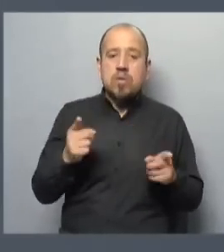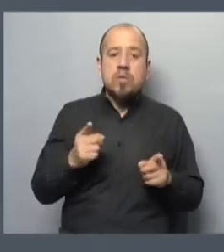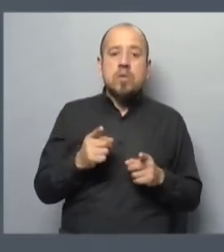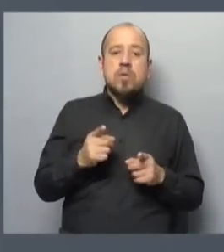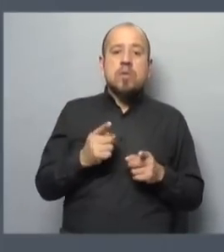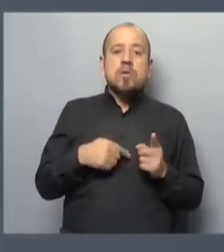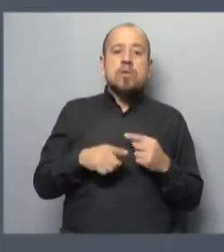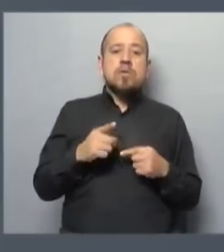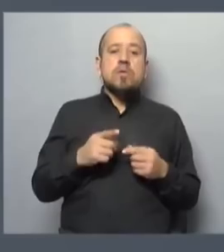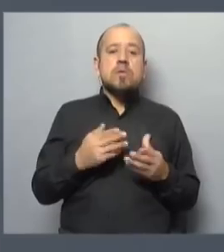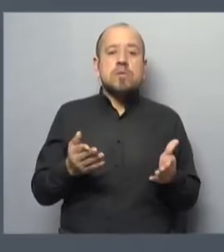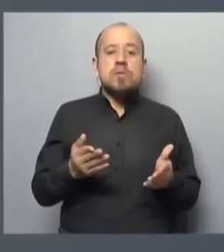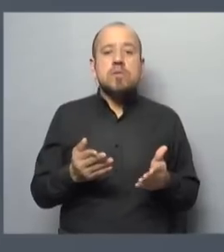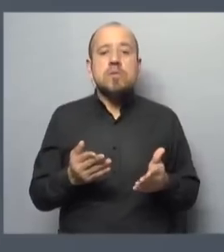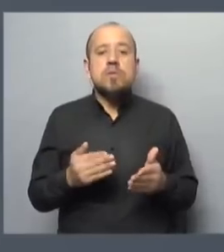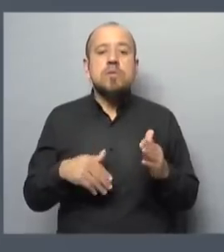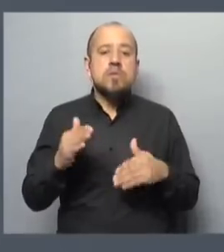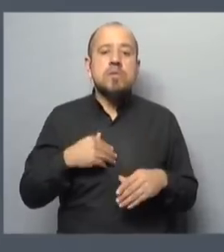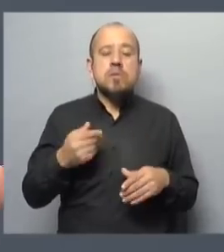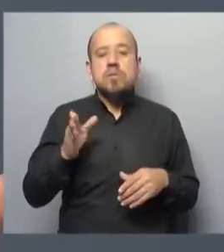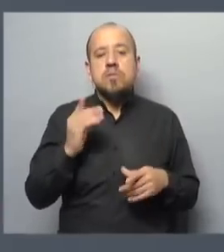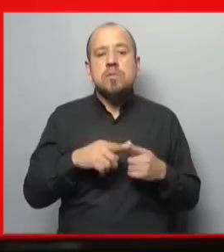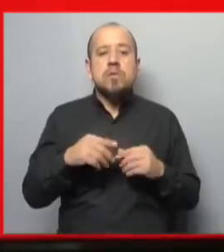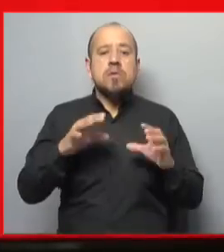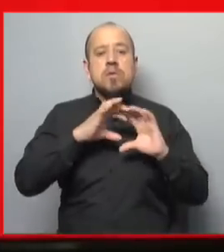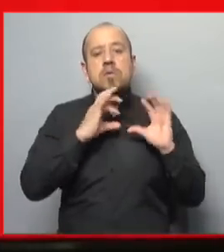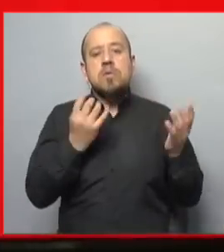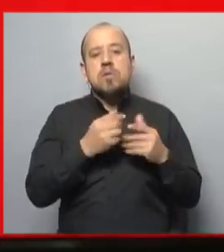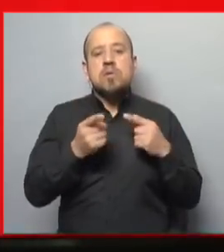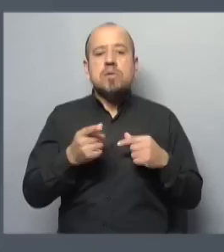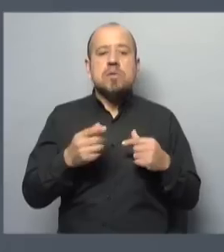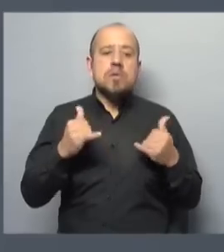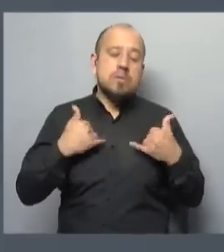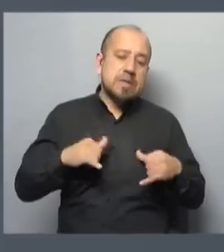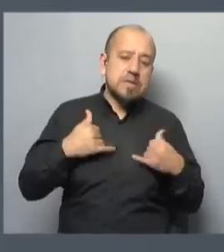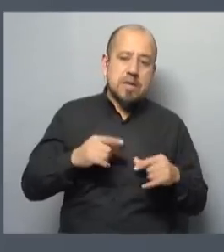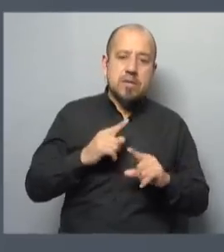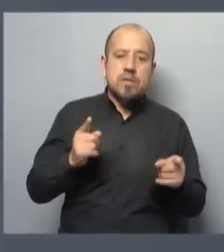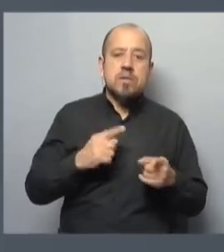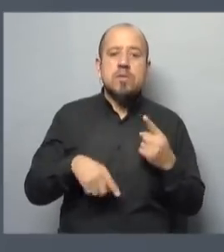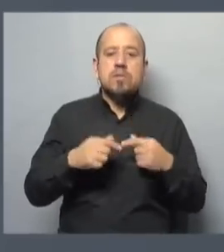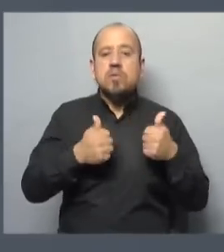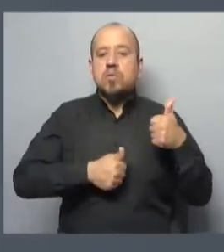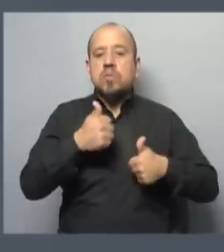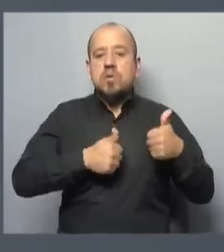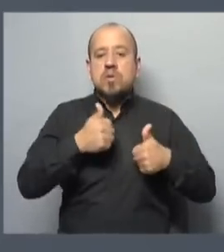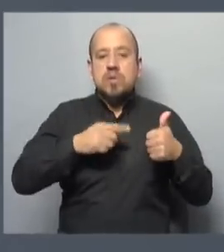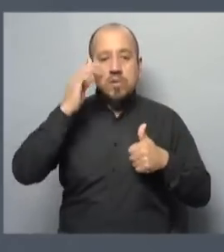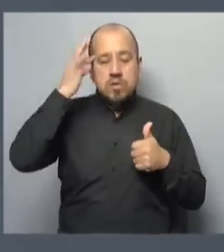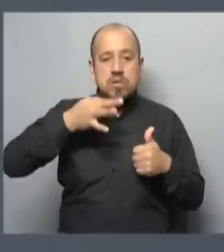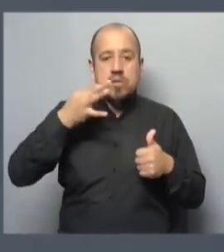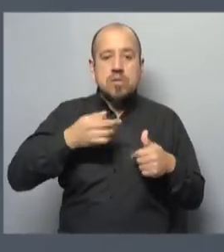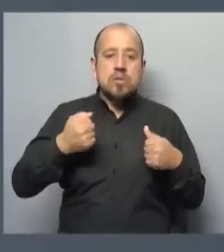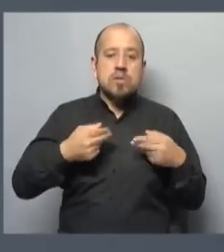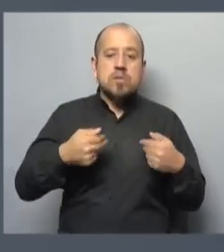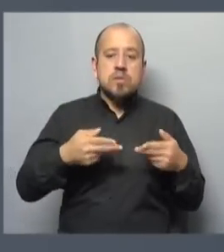tan condescendientes y bueno no tampoco de paseo pero ser competitivo realmente porque a veces fuere